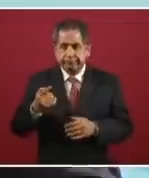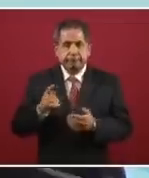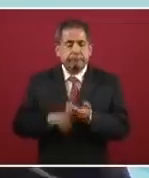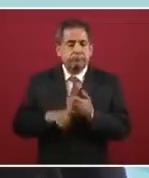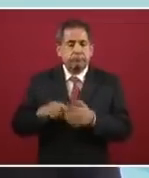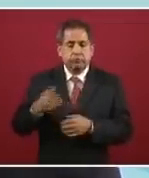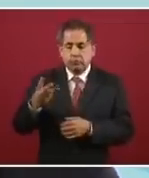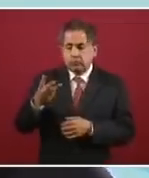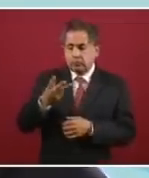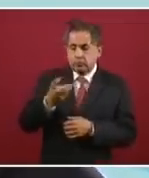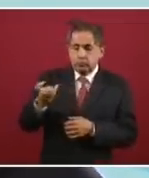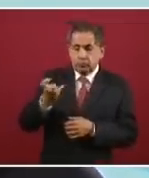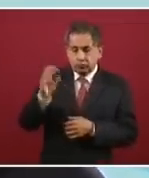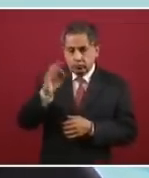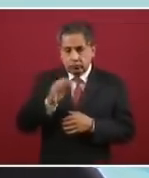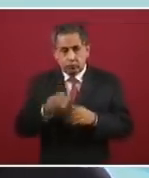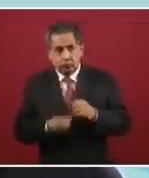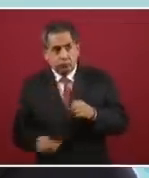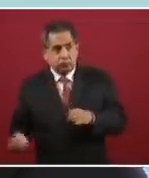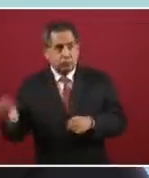del 300%.